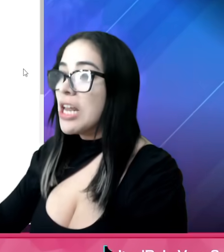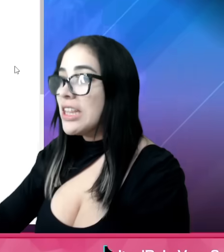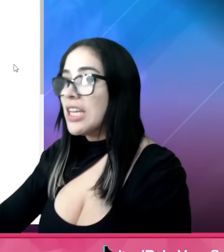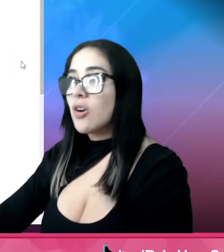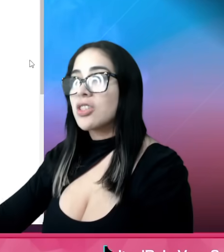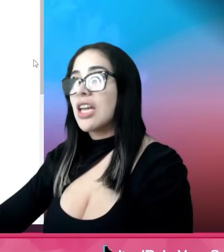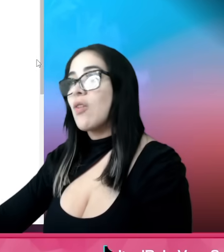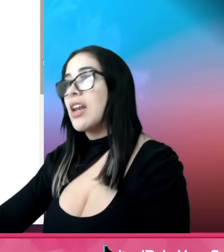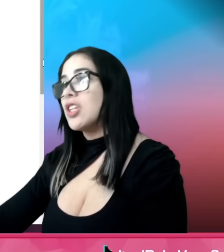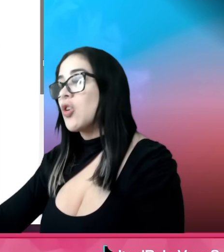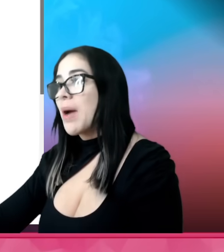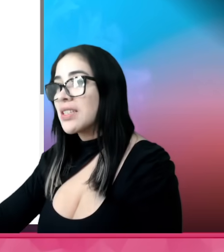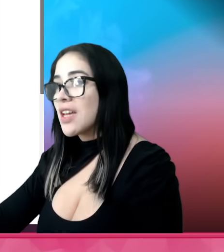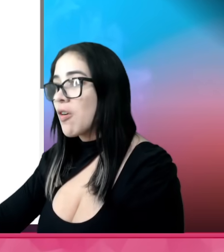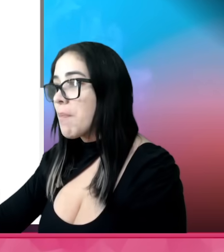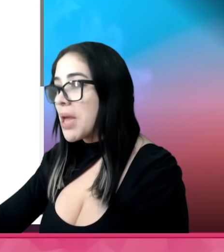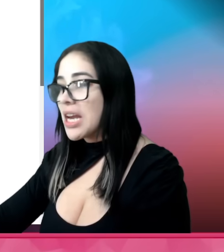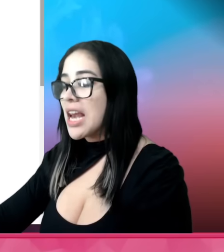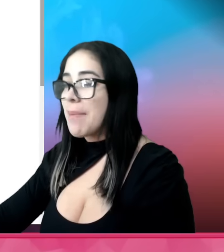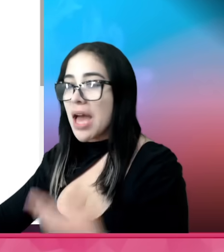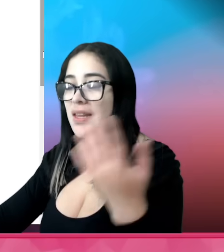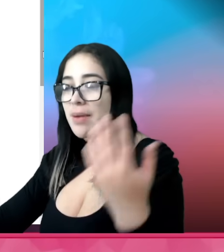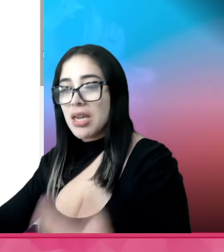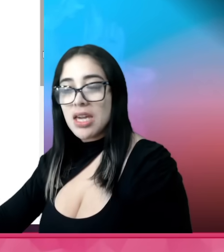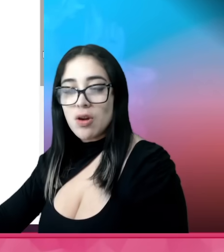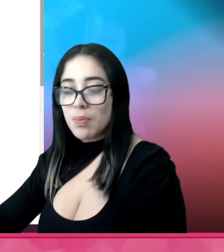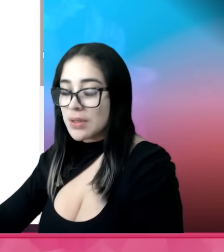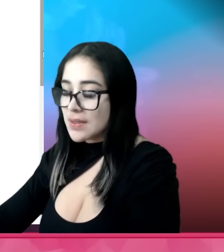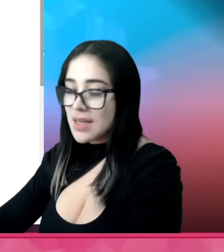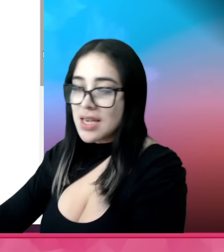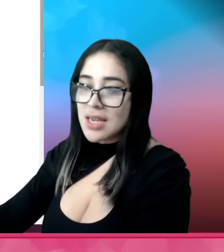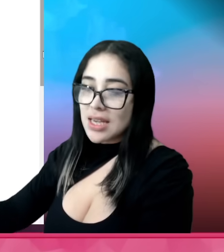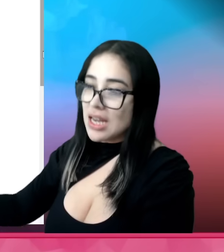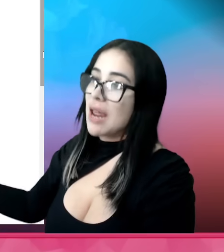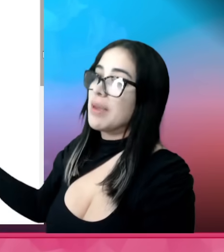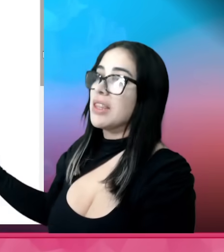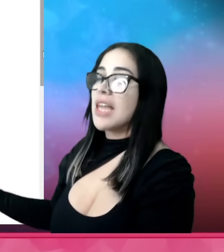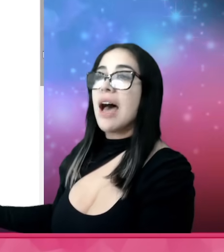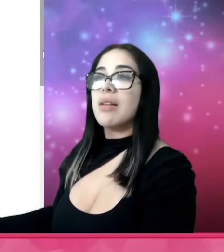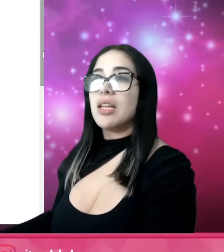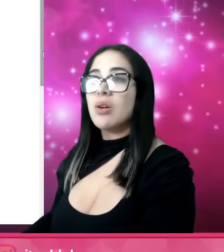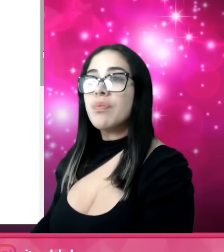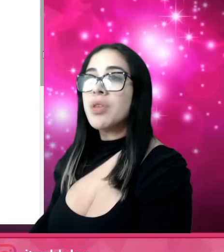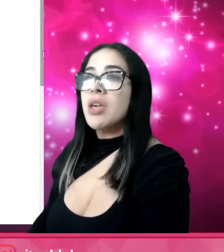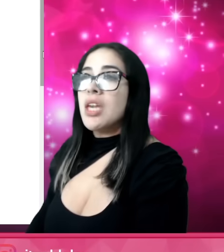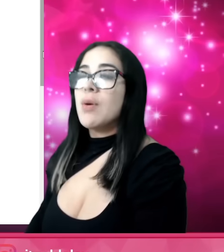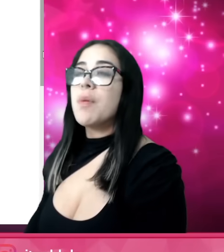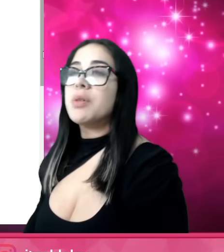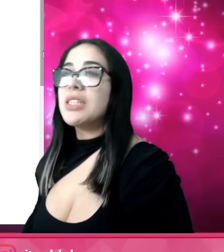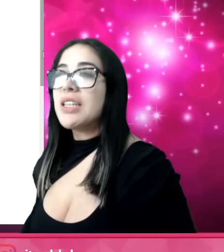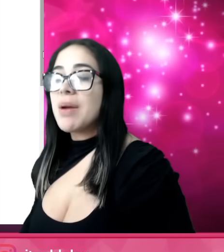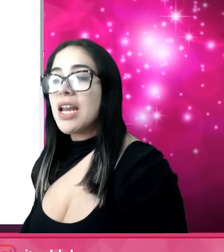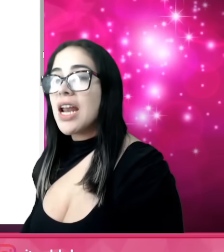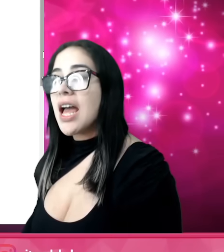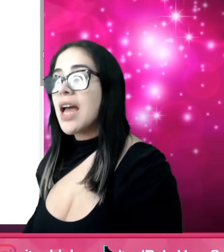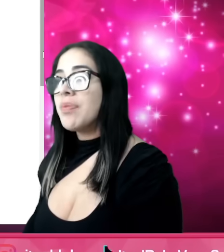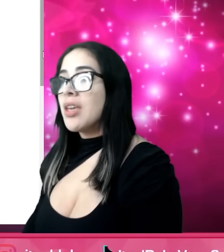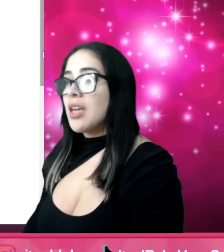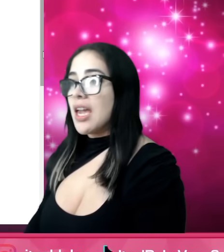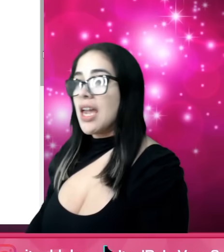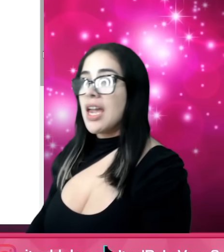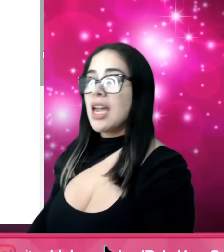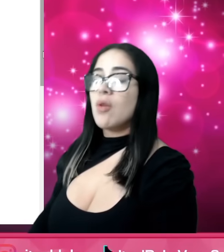políticos que no han hecho más que romperle la madre a México Pues que lamentable no Y bueno pues de esta